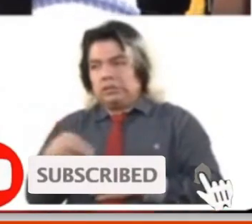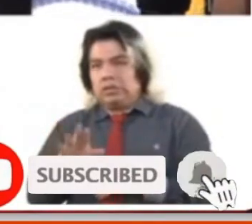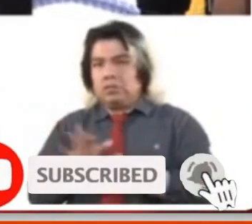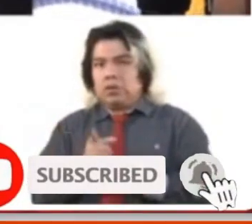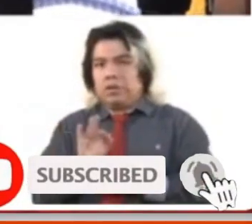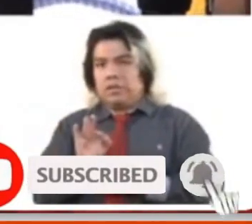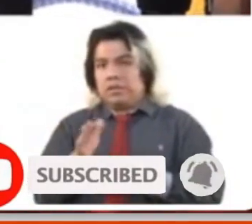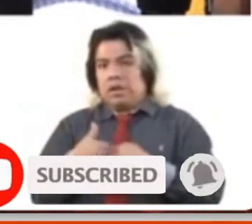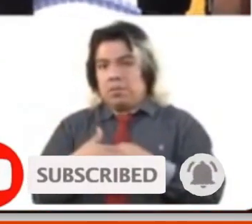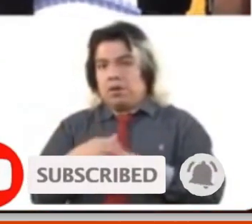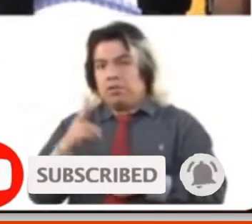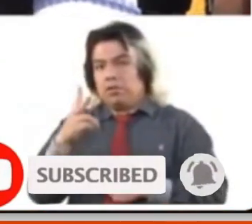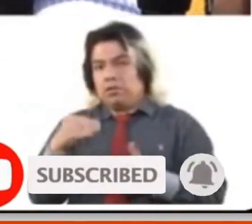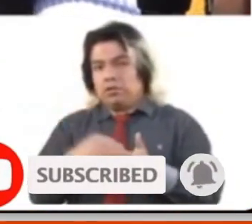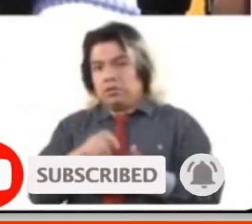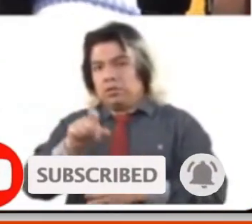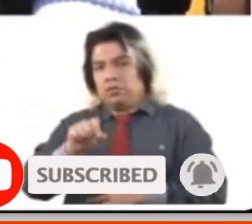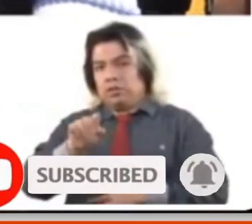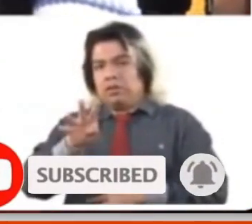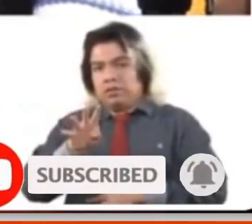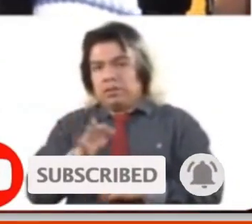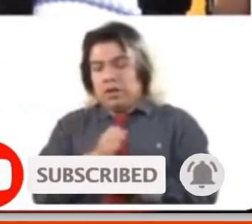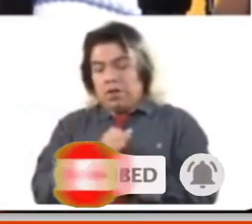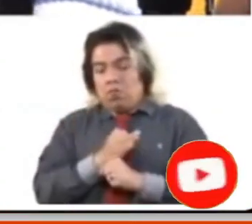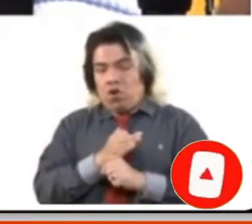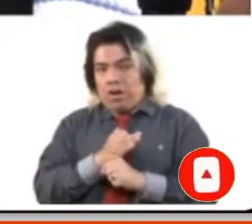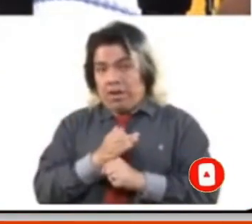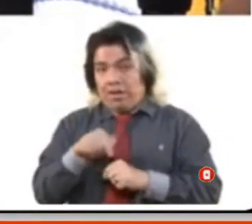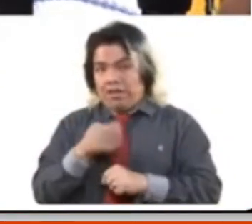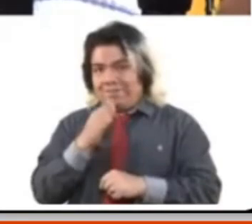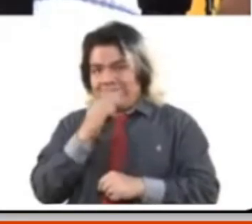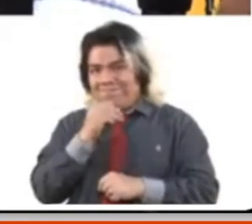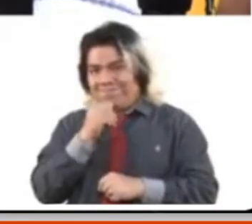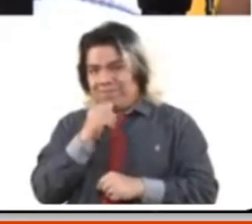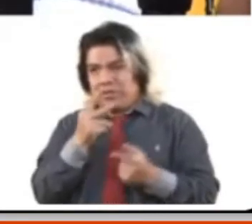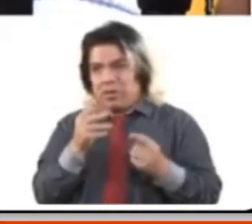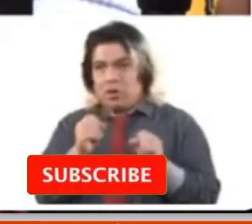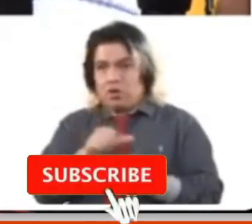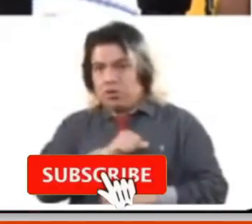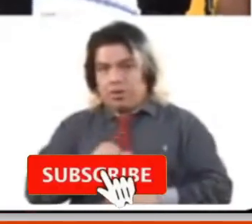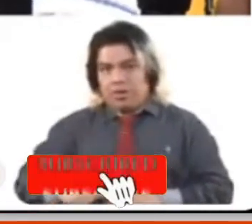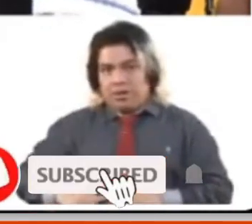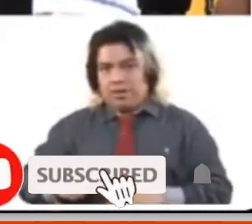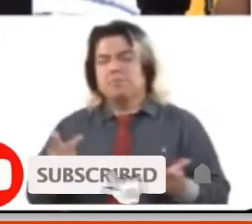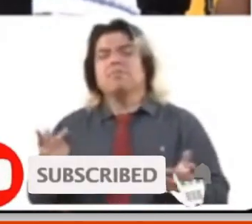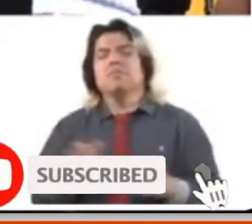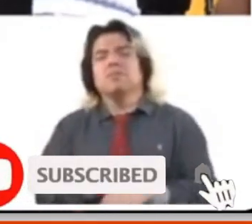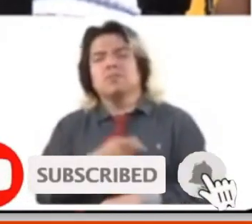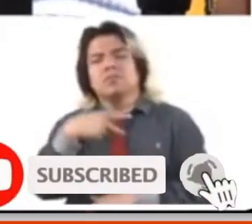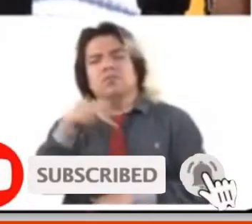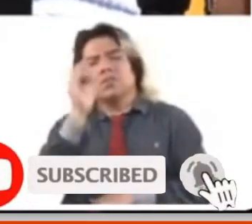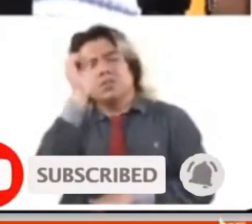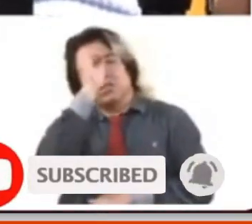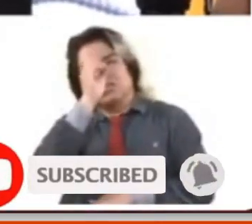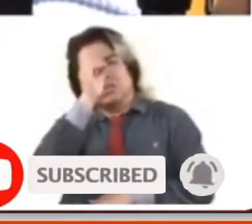que en el 2024 pues no le alcanza Morena para refrendar aquí su hegemonía ni a ninguna alcaldía en la Ciudad de México. ¿Qué opinión le merece